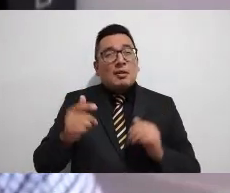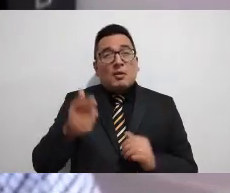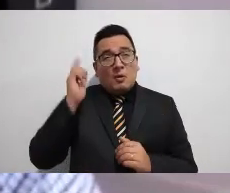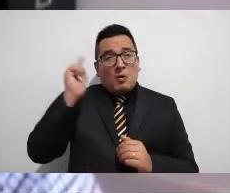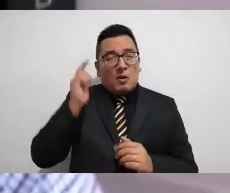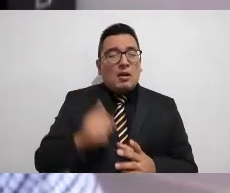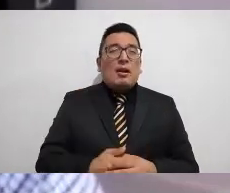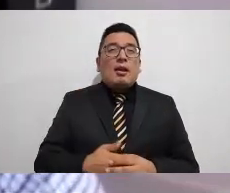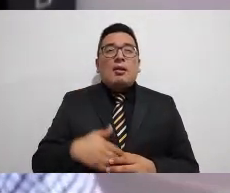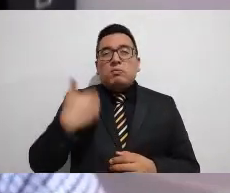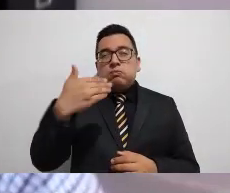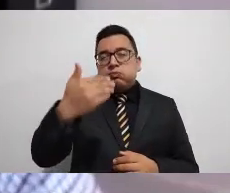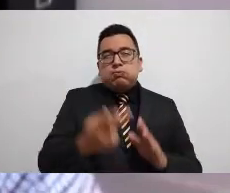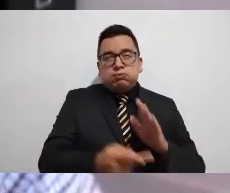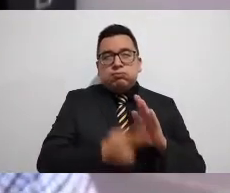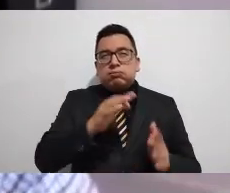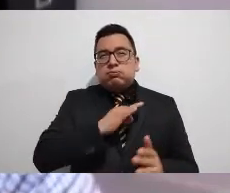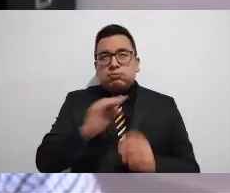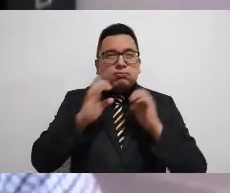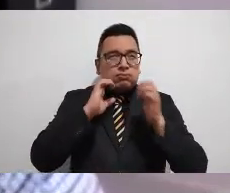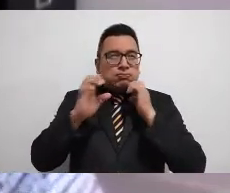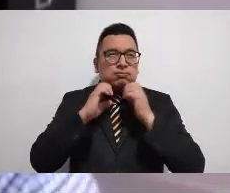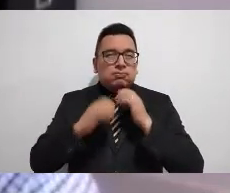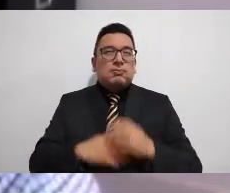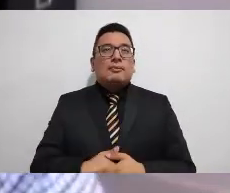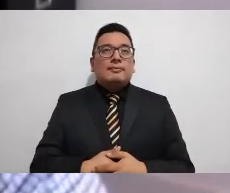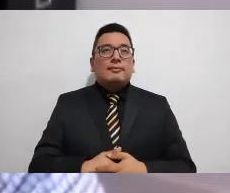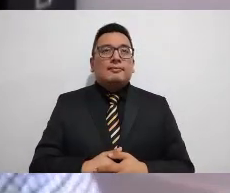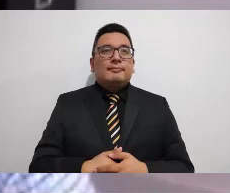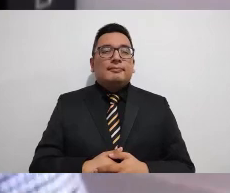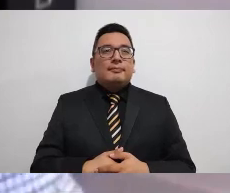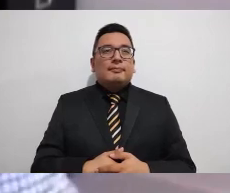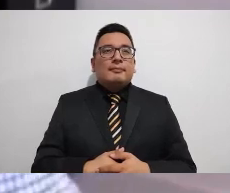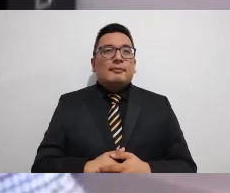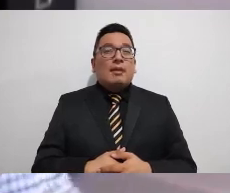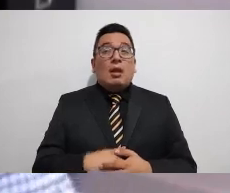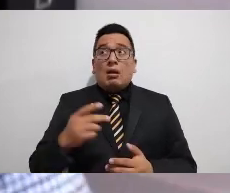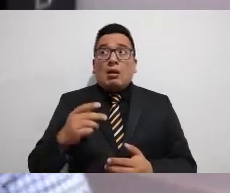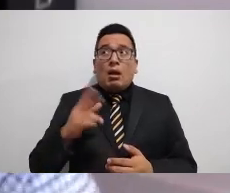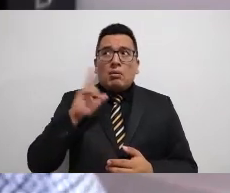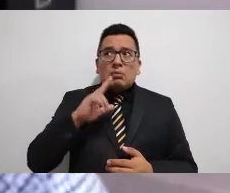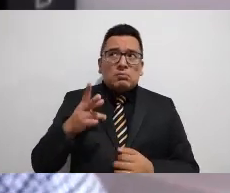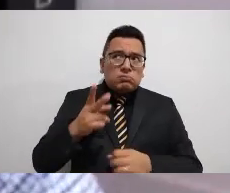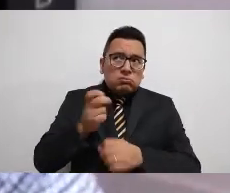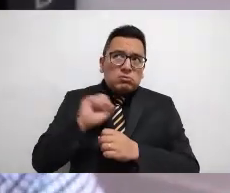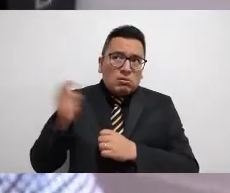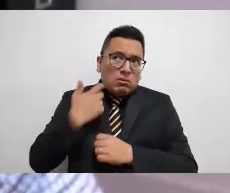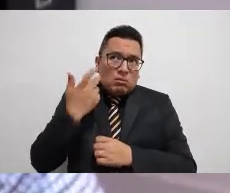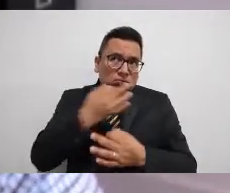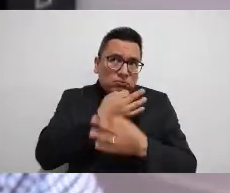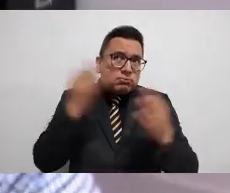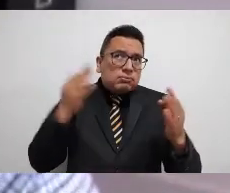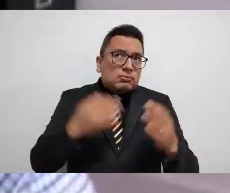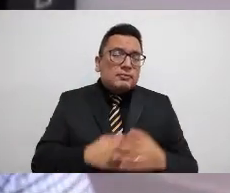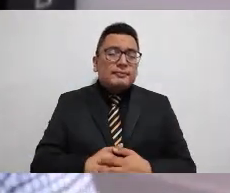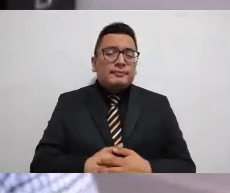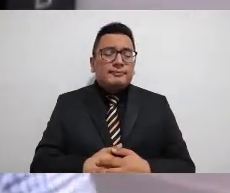pues ojalá que tengamos más entrevistas como estas y te invitaría a dar un mensaje de despedida para quien nos